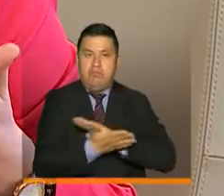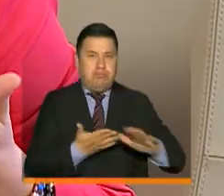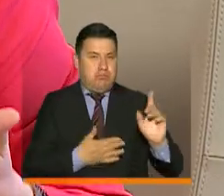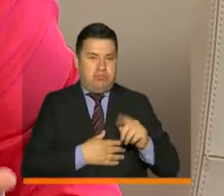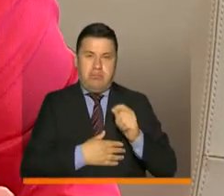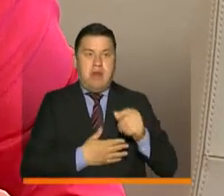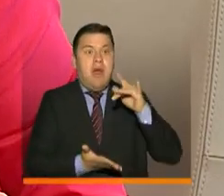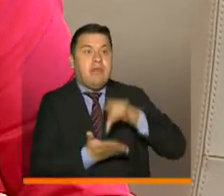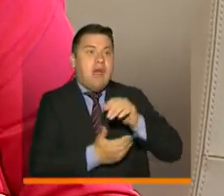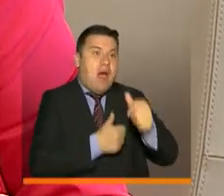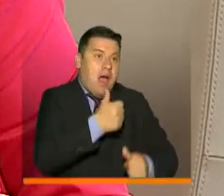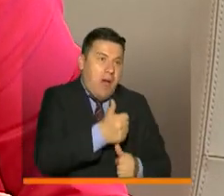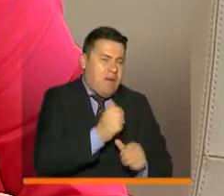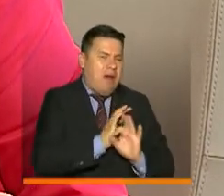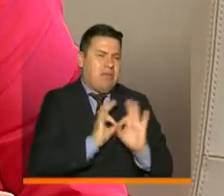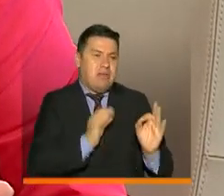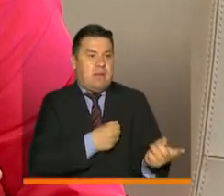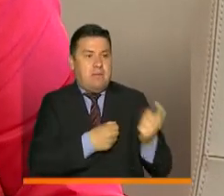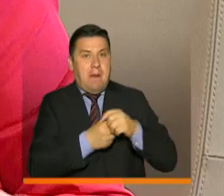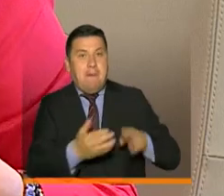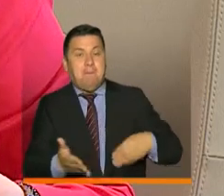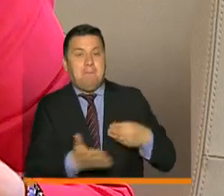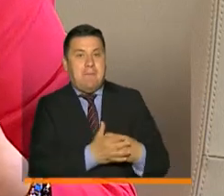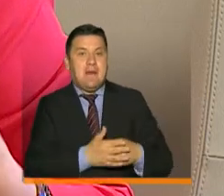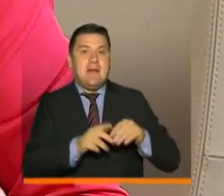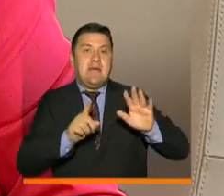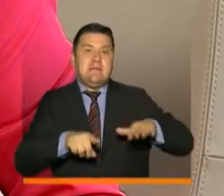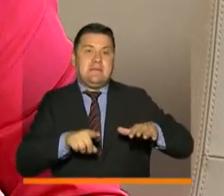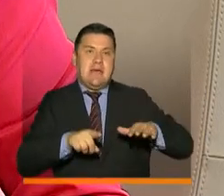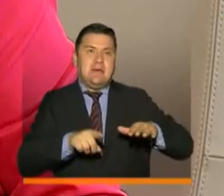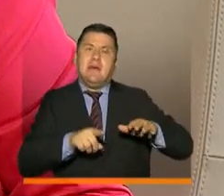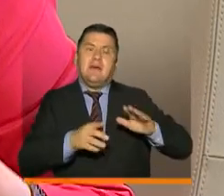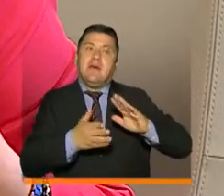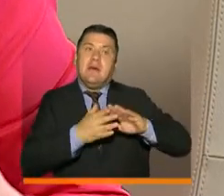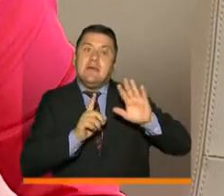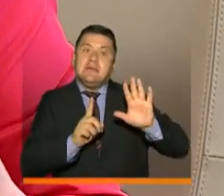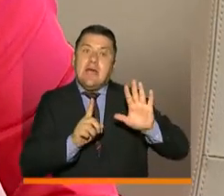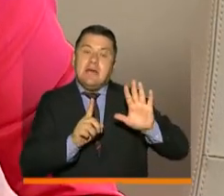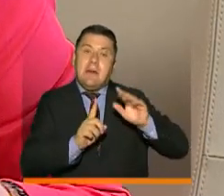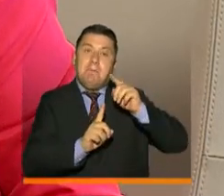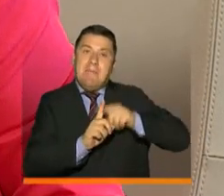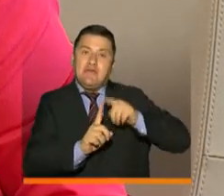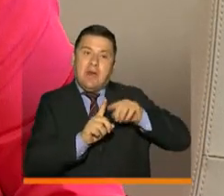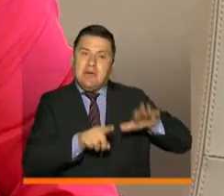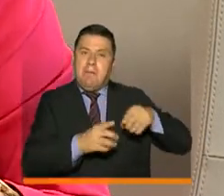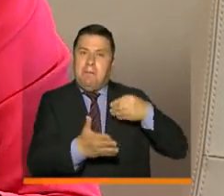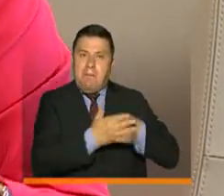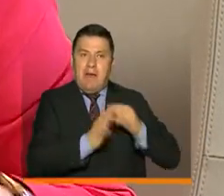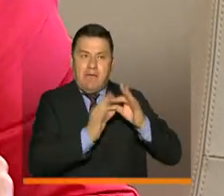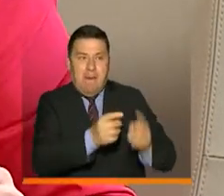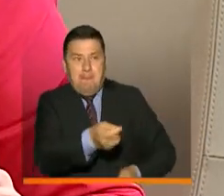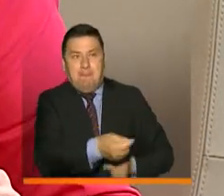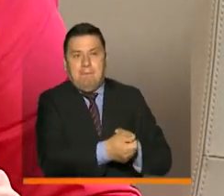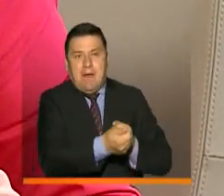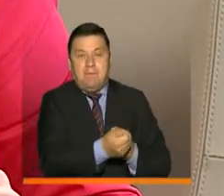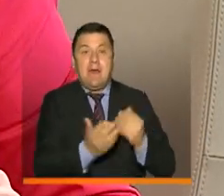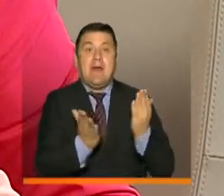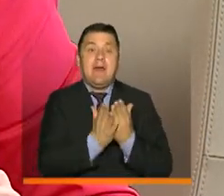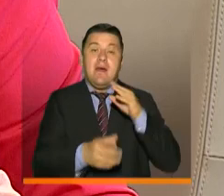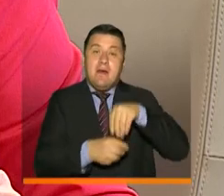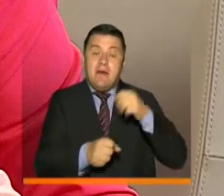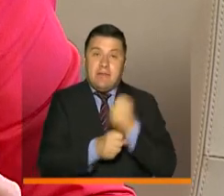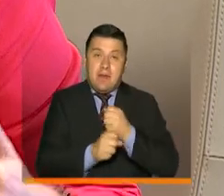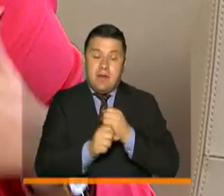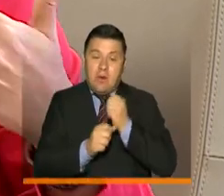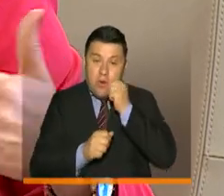requiere codeudor, que vincula hasta pagos por 6 mensualidades y que se vuelve un gran apoyo para las familias. La educación para el trabajo